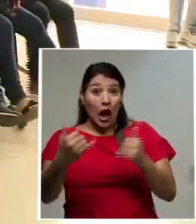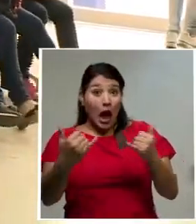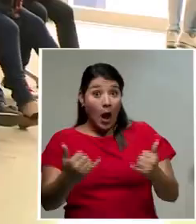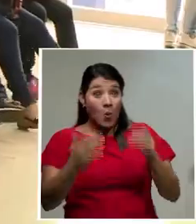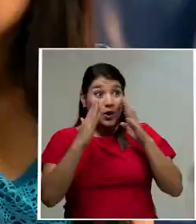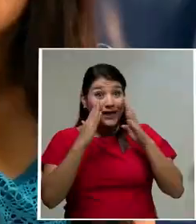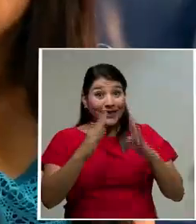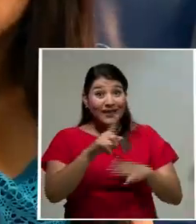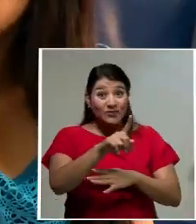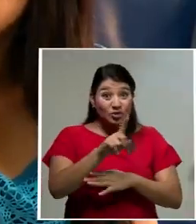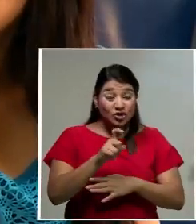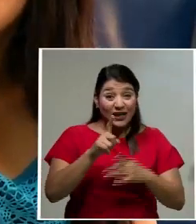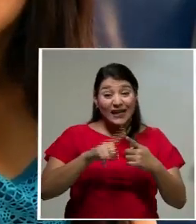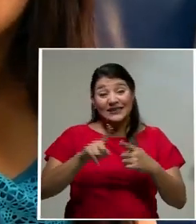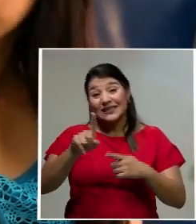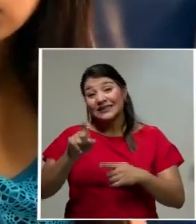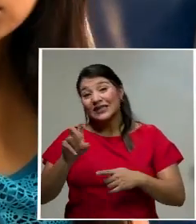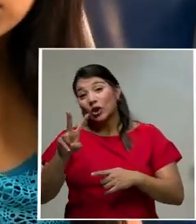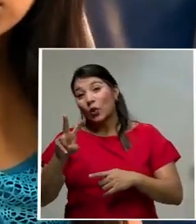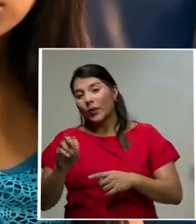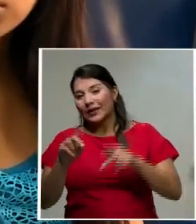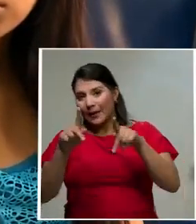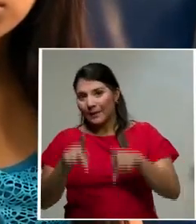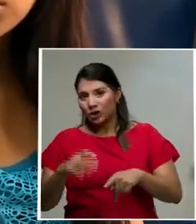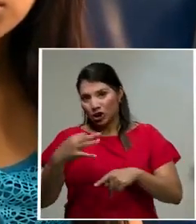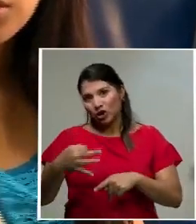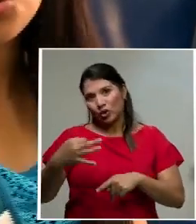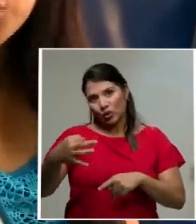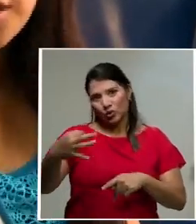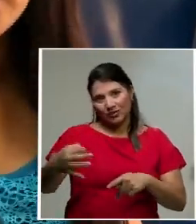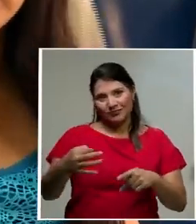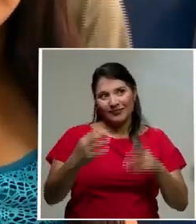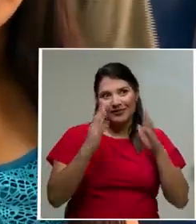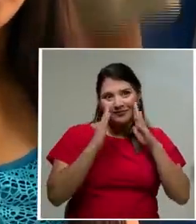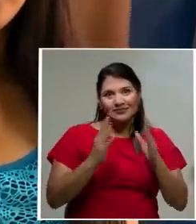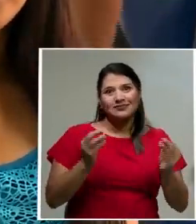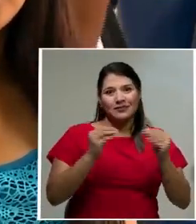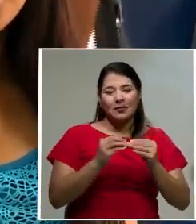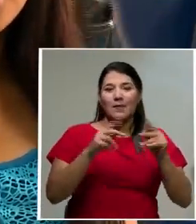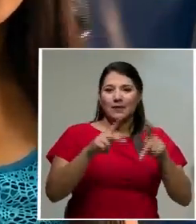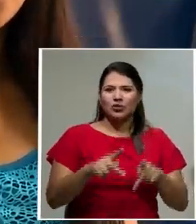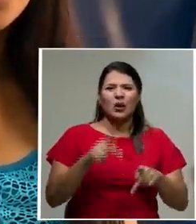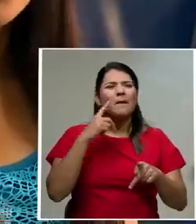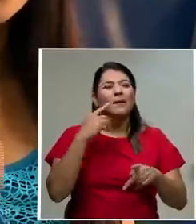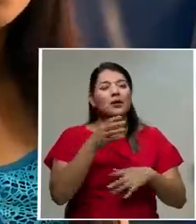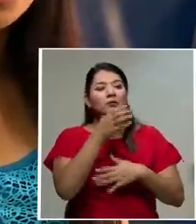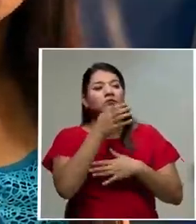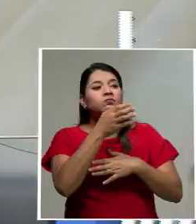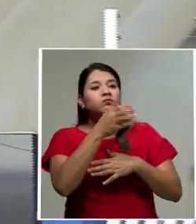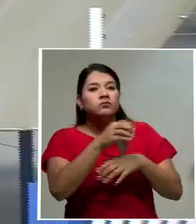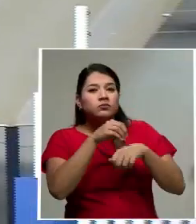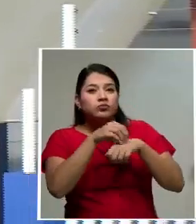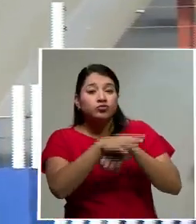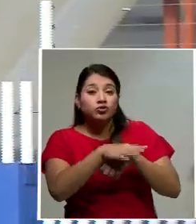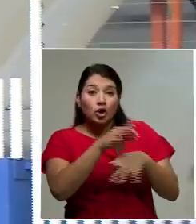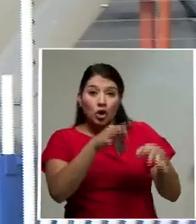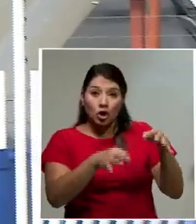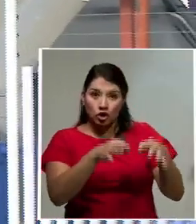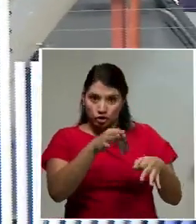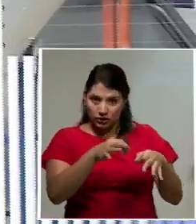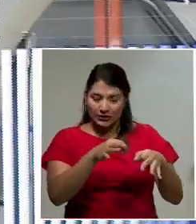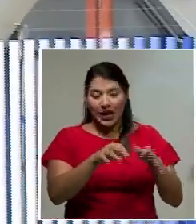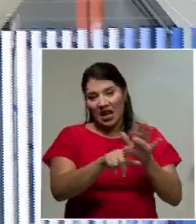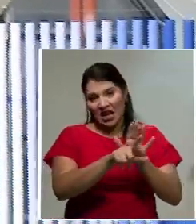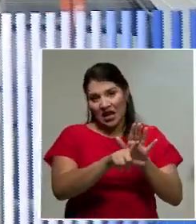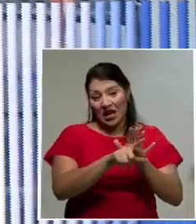y 120 personas al día, con la necesidad de esta información jurídica y que también puedan accesar a